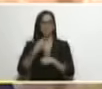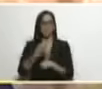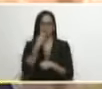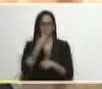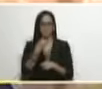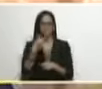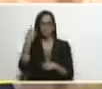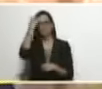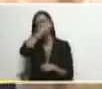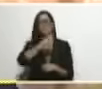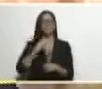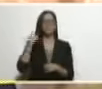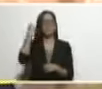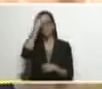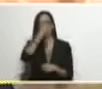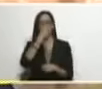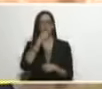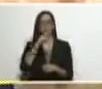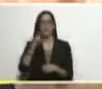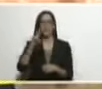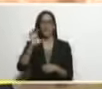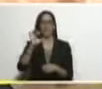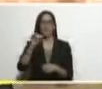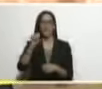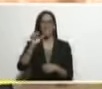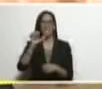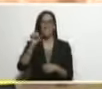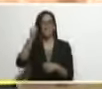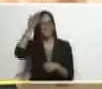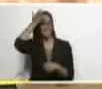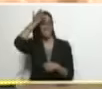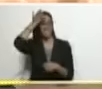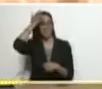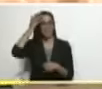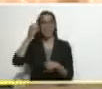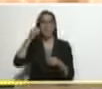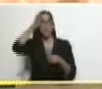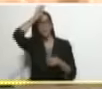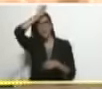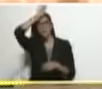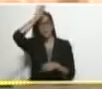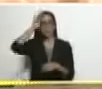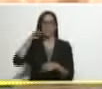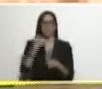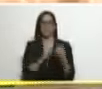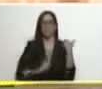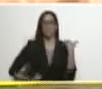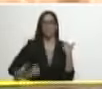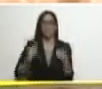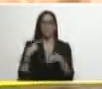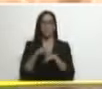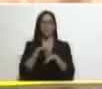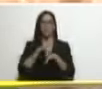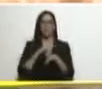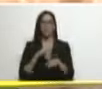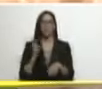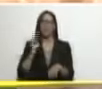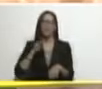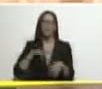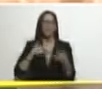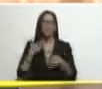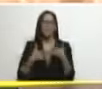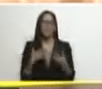la cara a reyes, papas, presidentes, primeros ministros, nunca había sentido